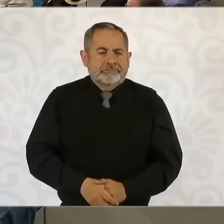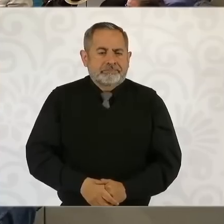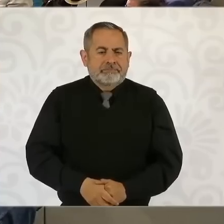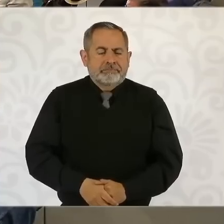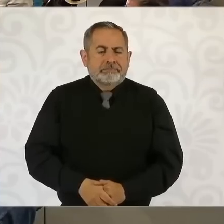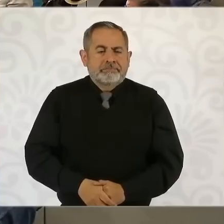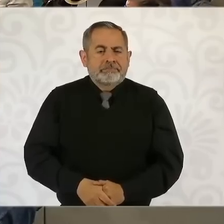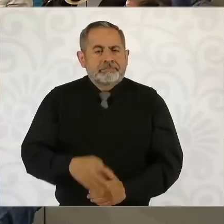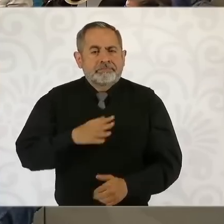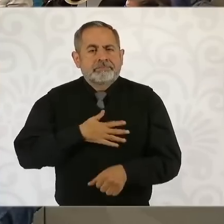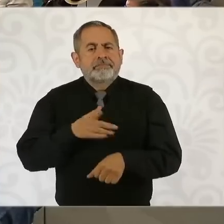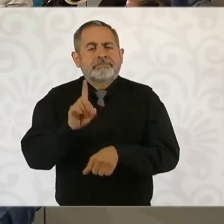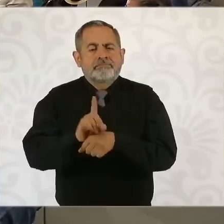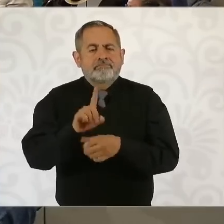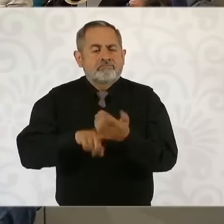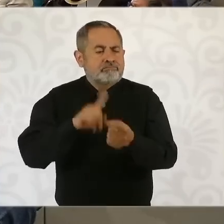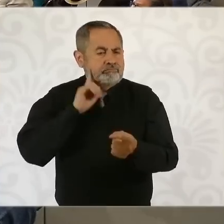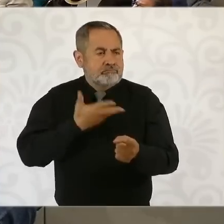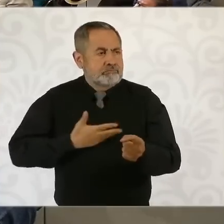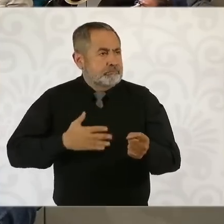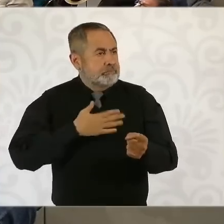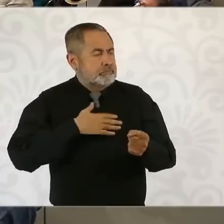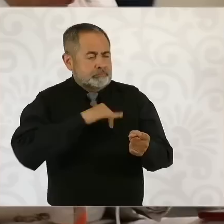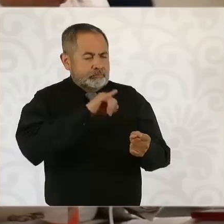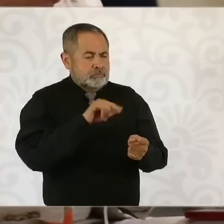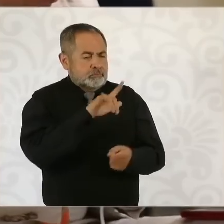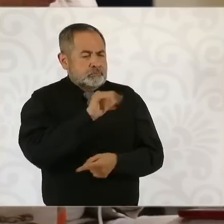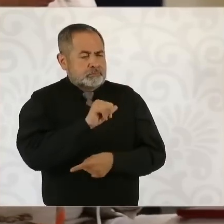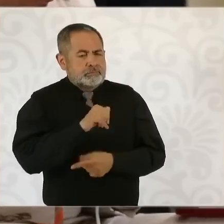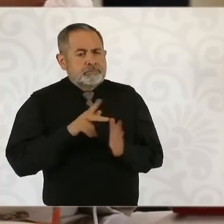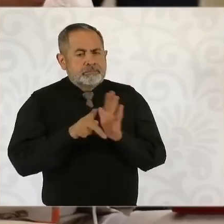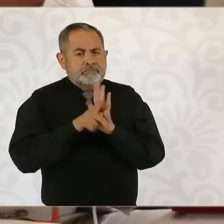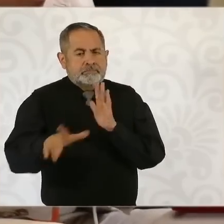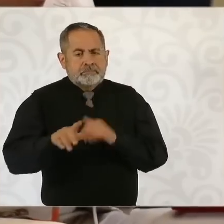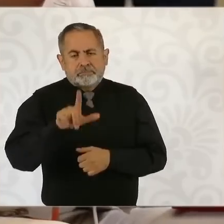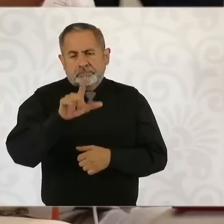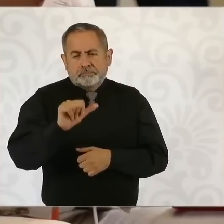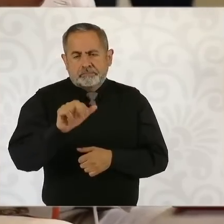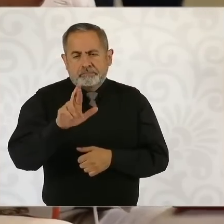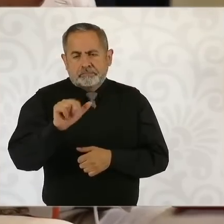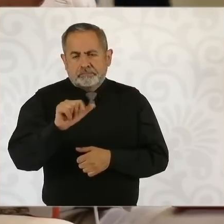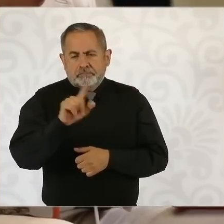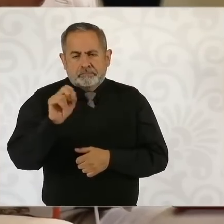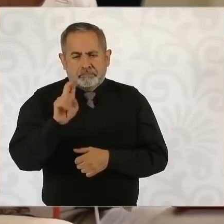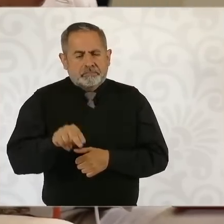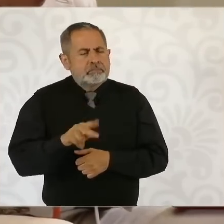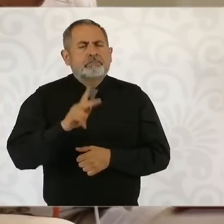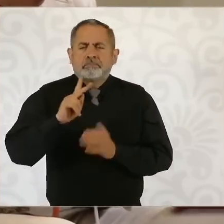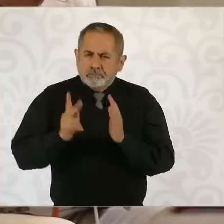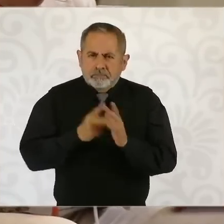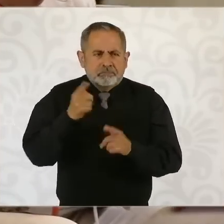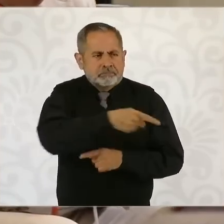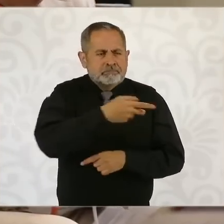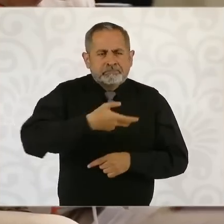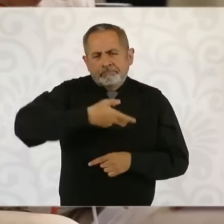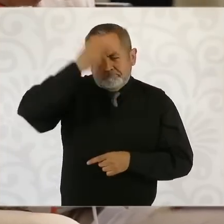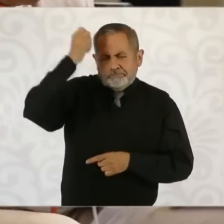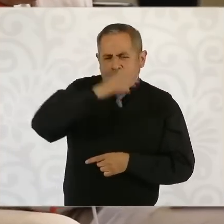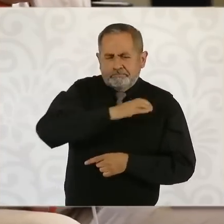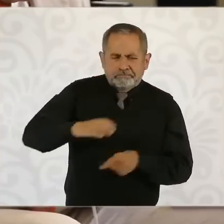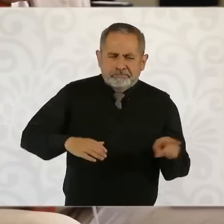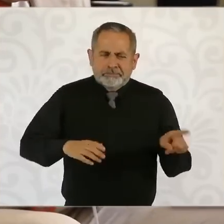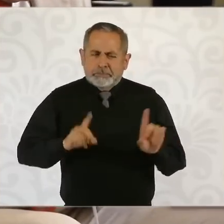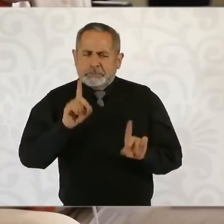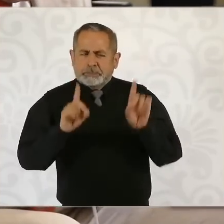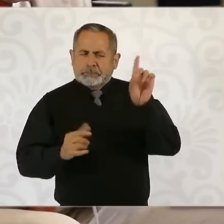Gracias. Buenos días, Presidenta. Yulia Bonilla, del periódico La Razón. Insistiendo con el tema de las candidaturas que han resultado cuestionables en el